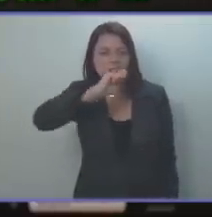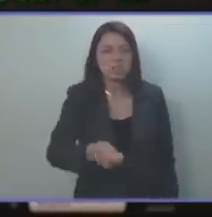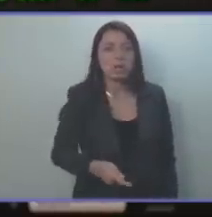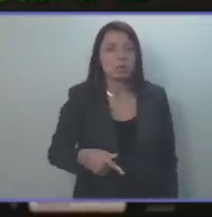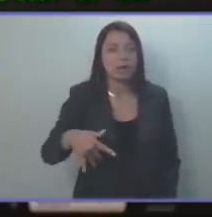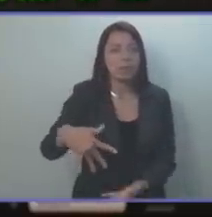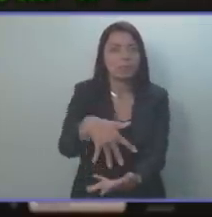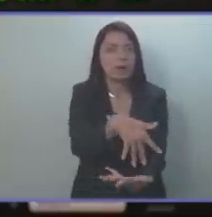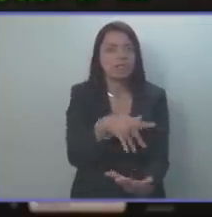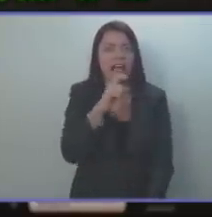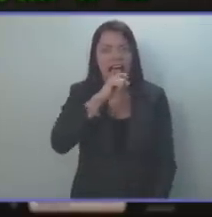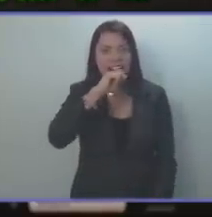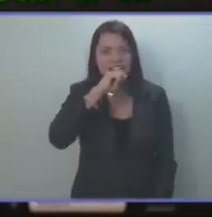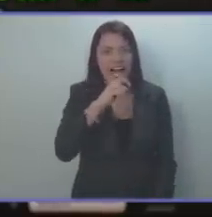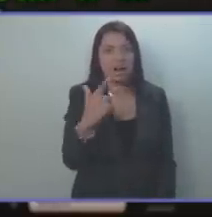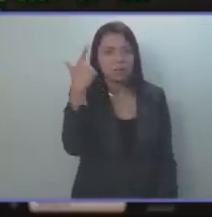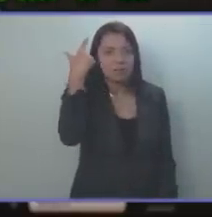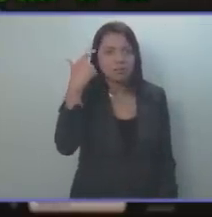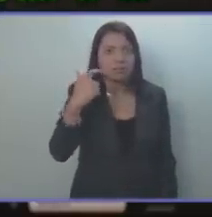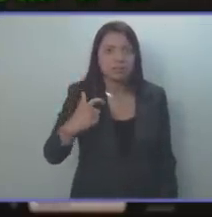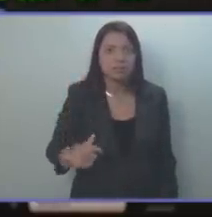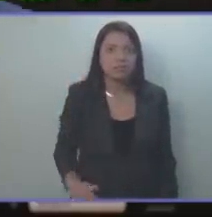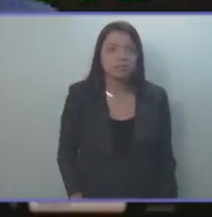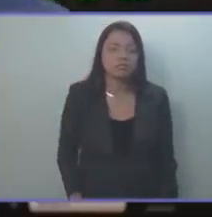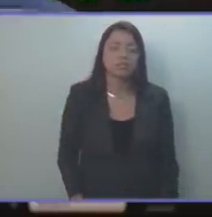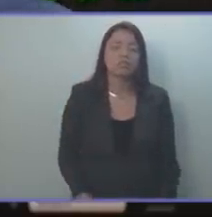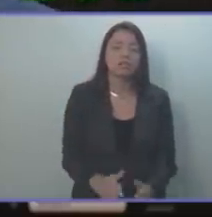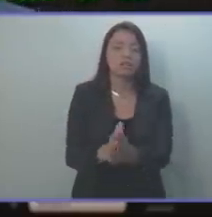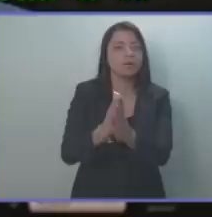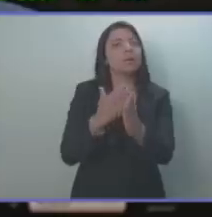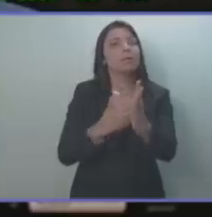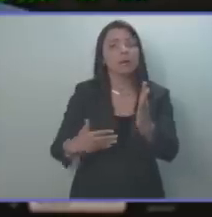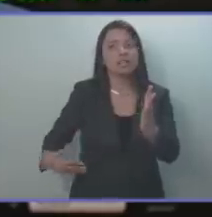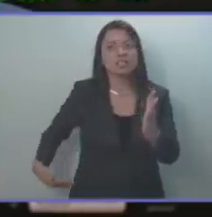país. Presidente, le pido que tenga por